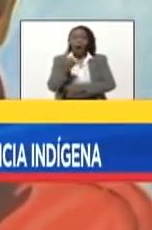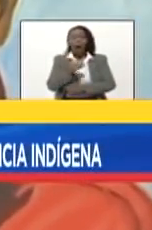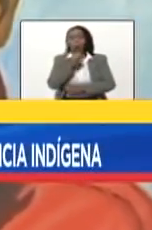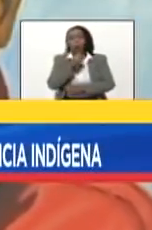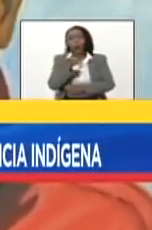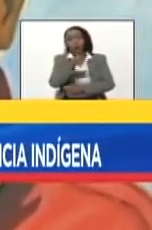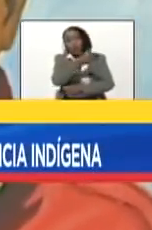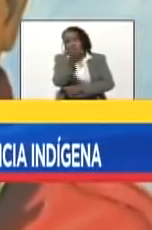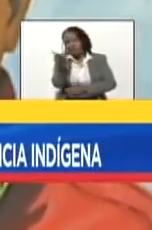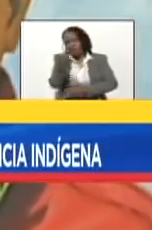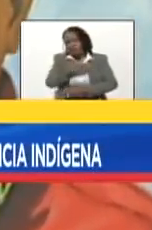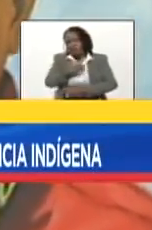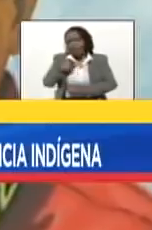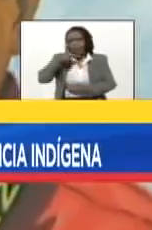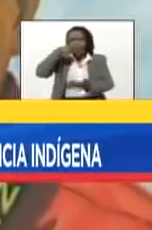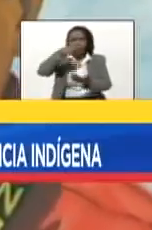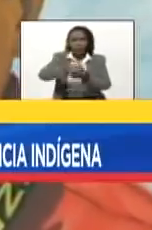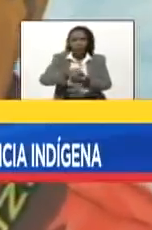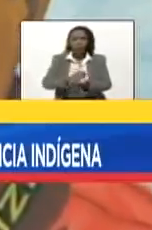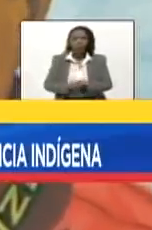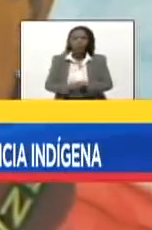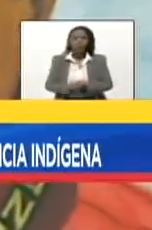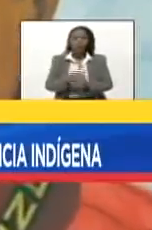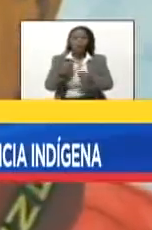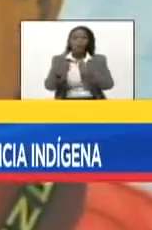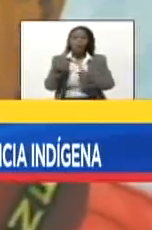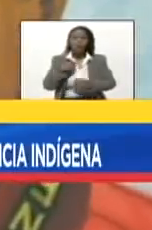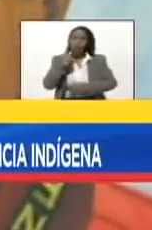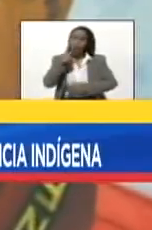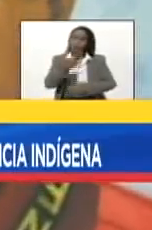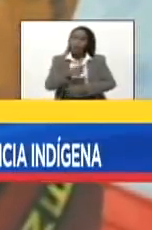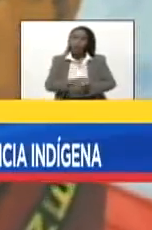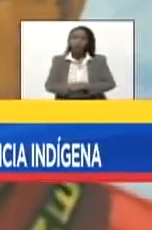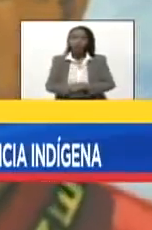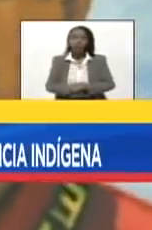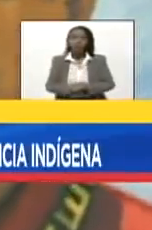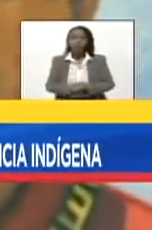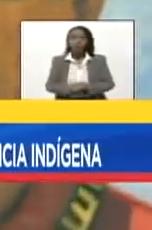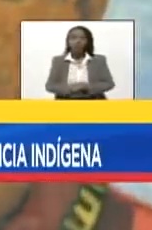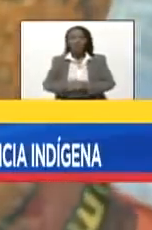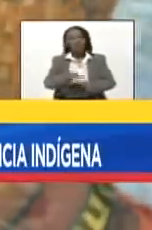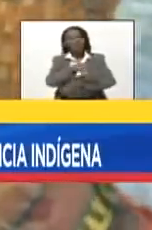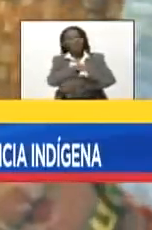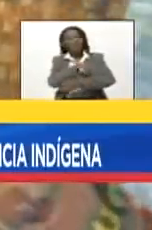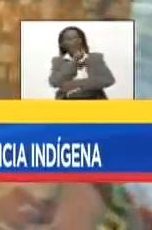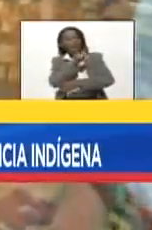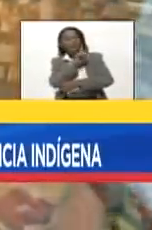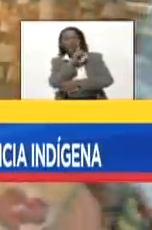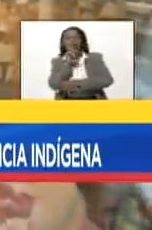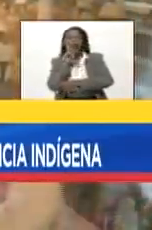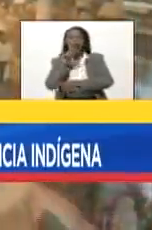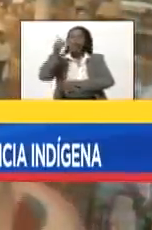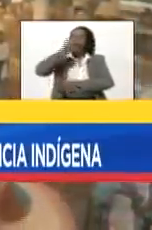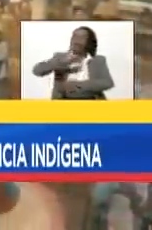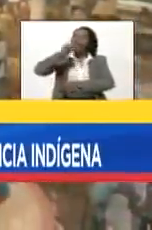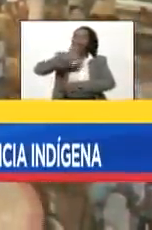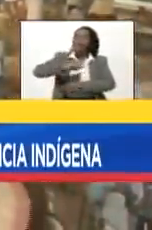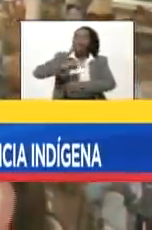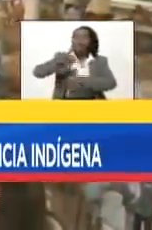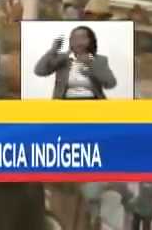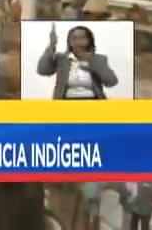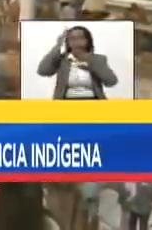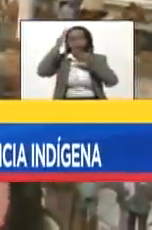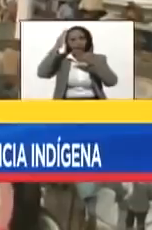como ustedes quieran llamarme, pero tengo que decirlo, ¿de dónde sale ese nombre de la resistencia